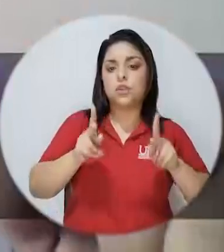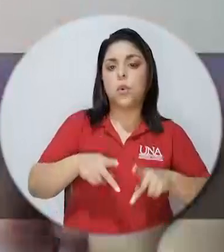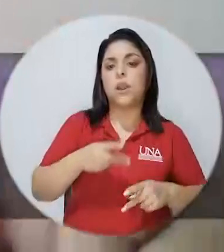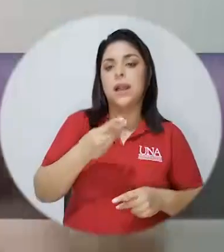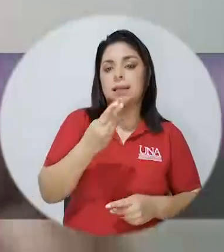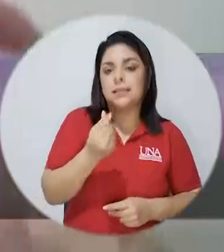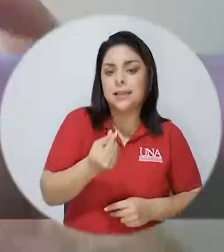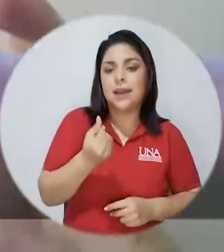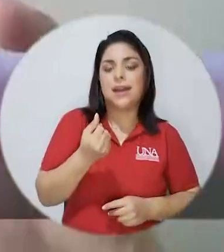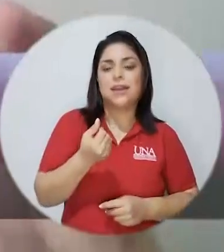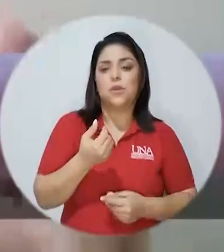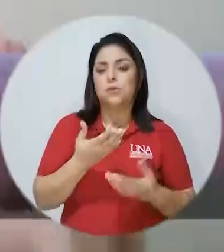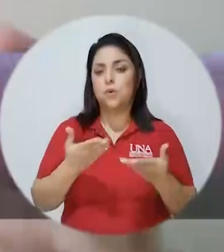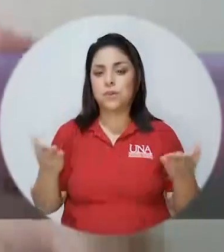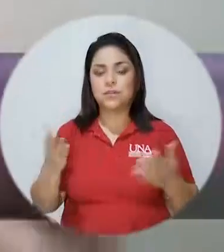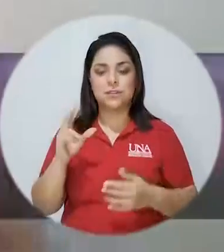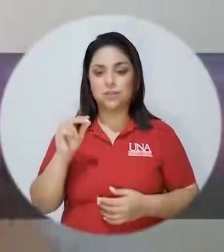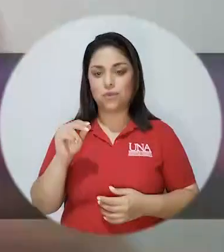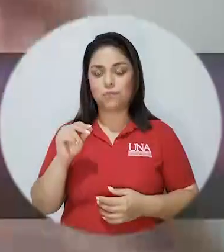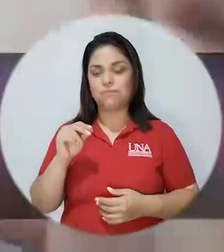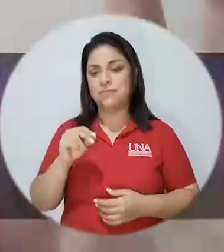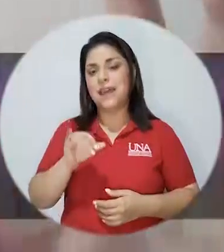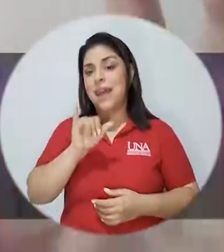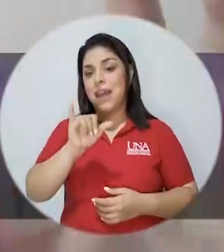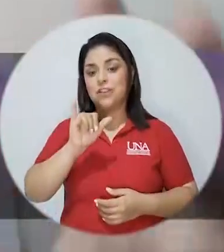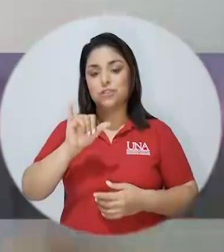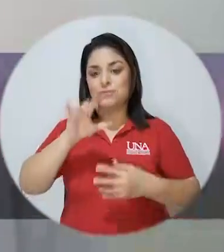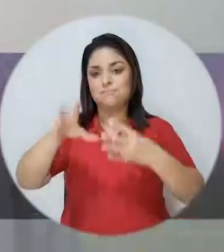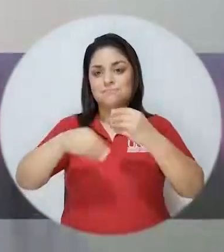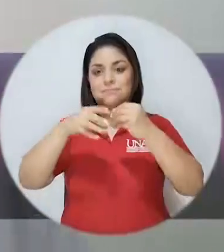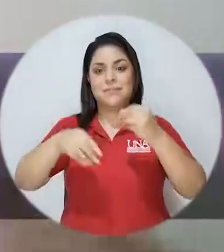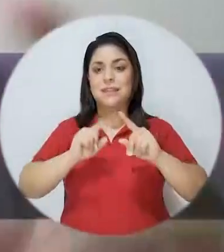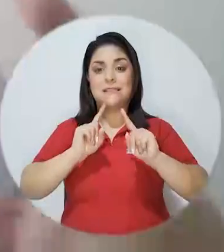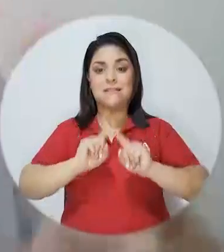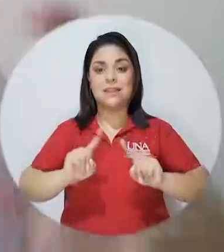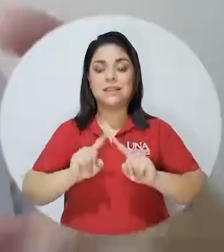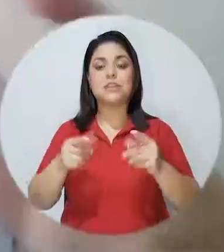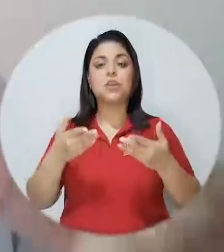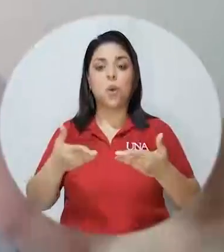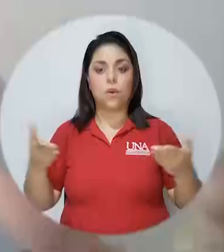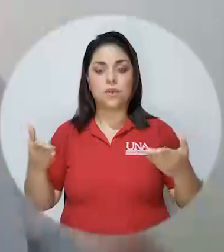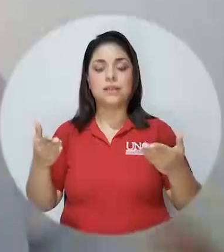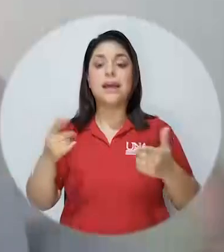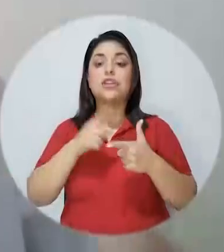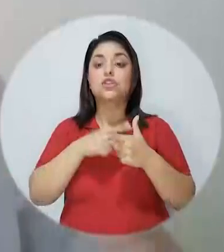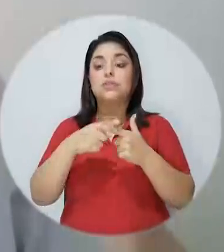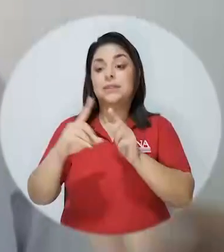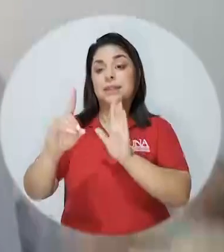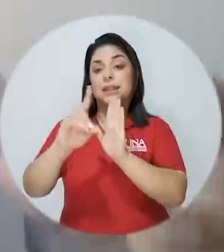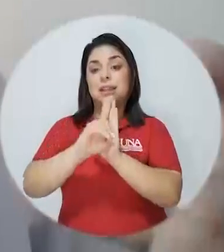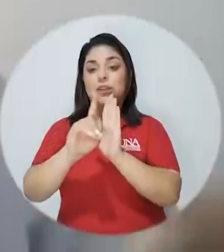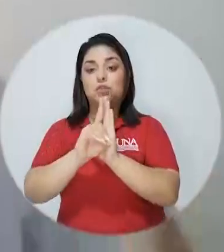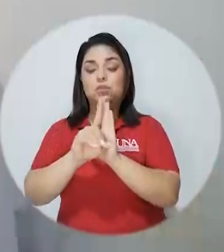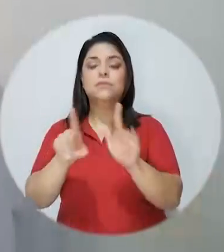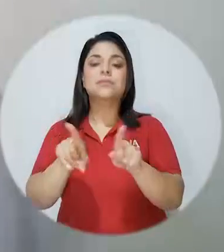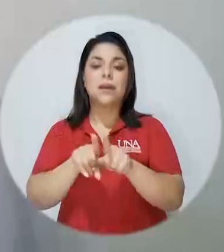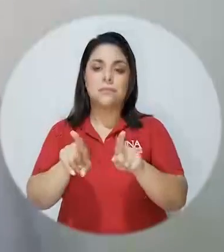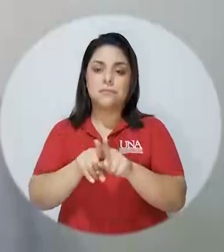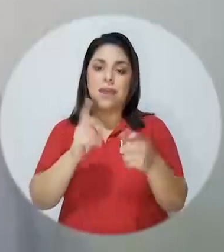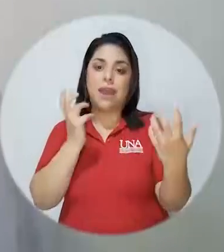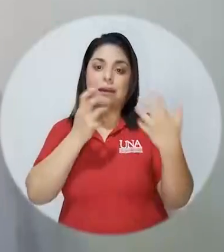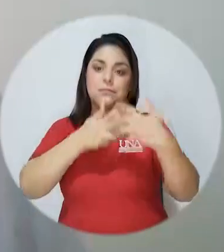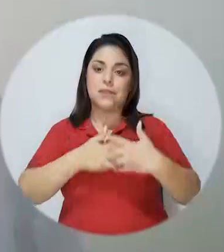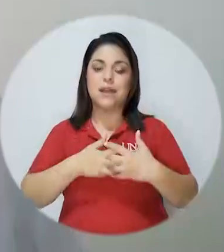de recursos humanos, no, sino es un aspecto que abarca diversas aristas. Y el derecho, de alguna u otra manera, también ha tenido que ir adaptándose con sus